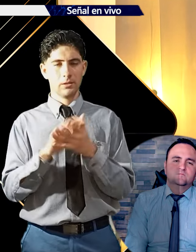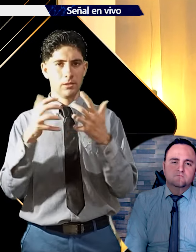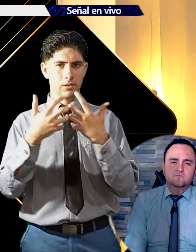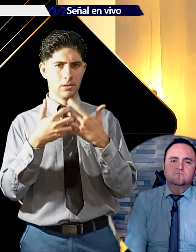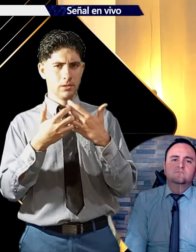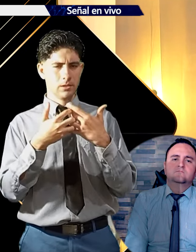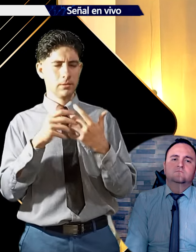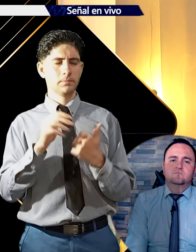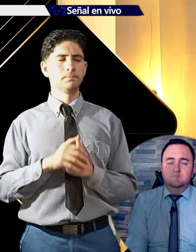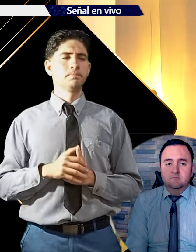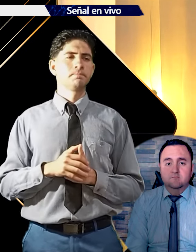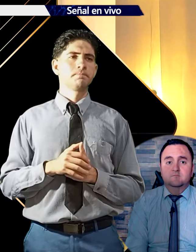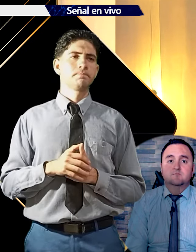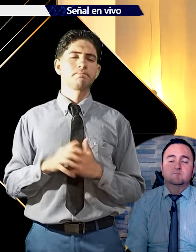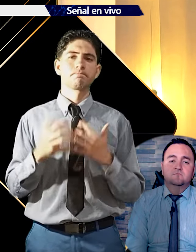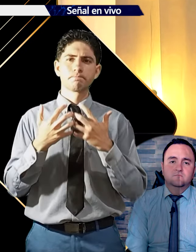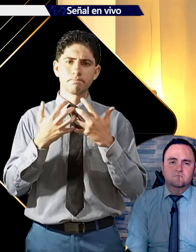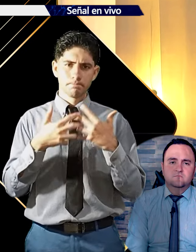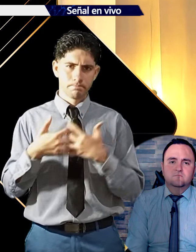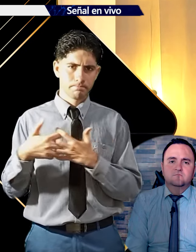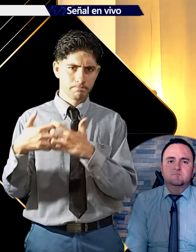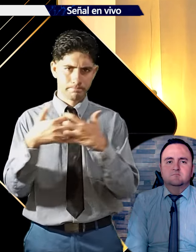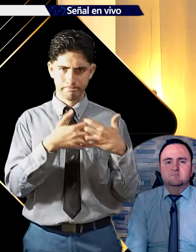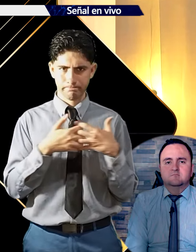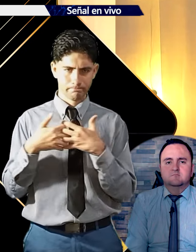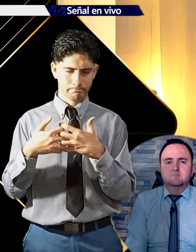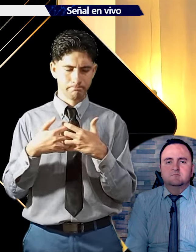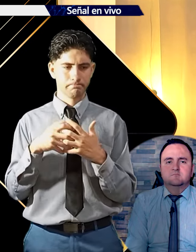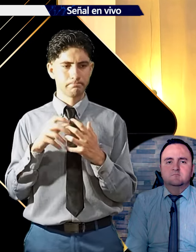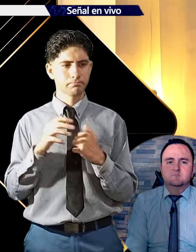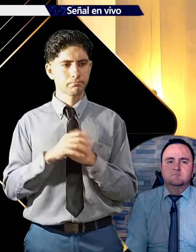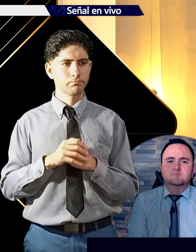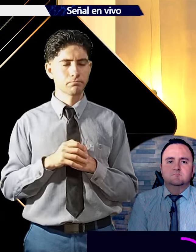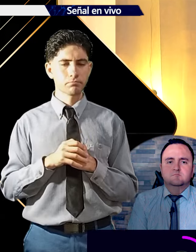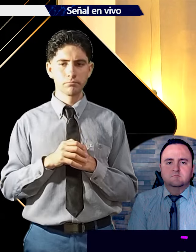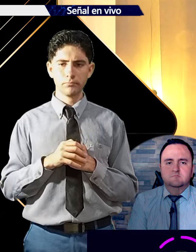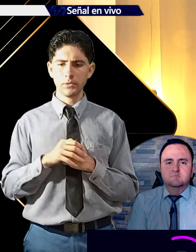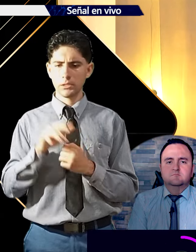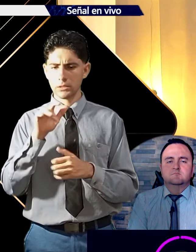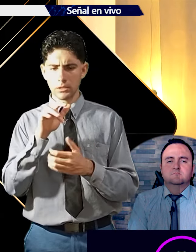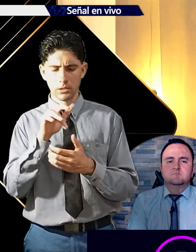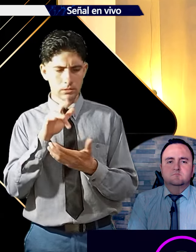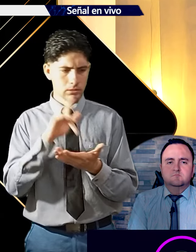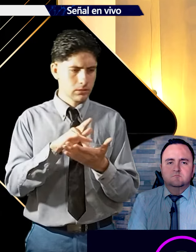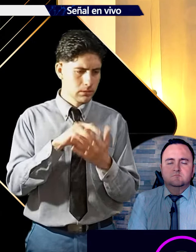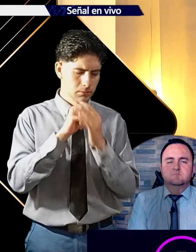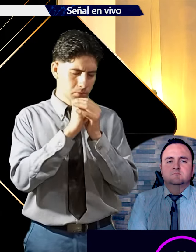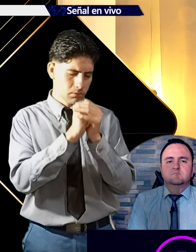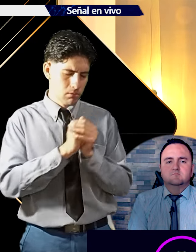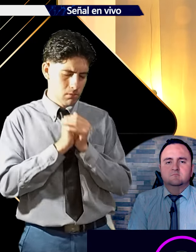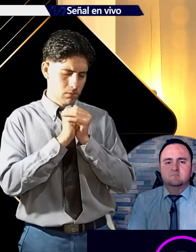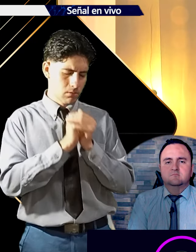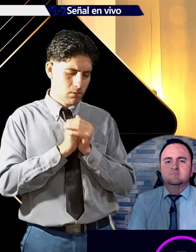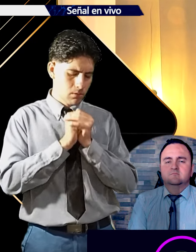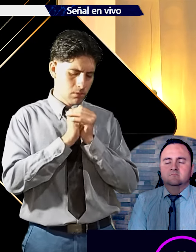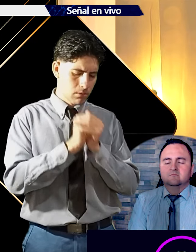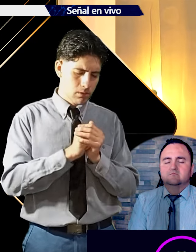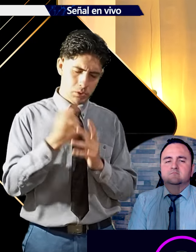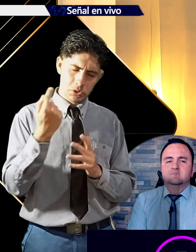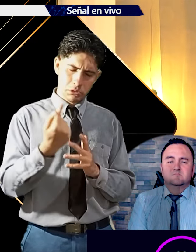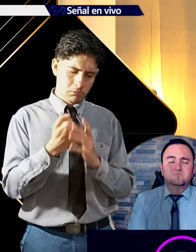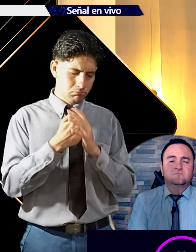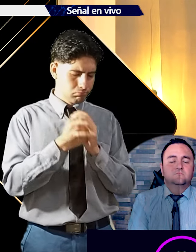los ancianos de la iglesia, nadie estaba hablando antes de un culto, nadie estaba charlando, tanto